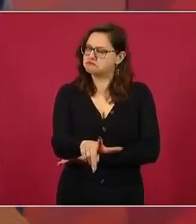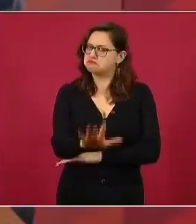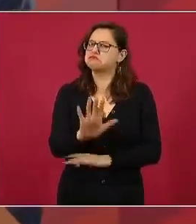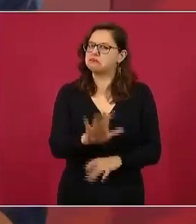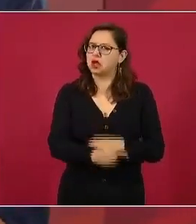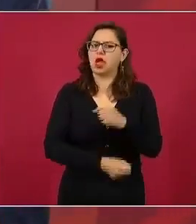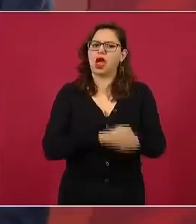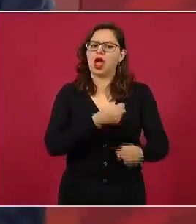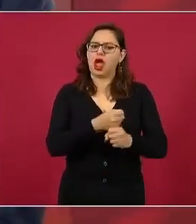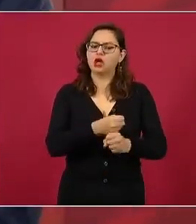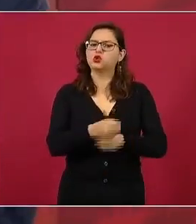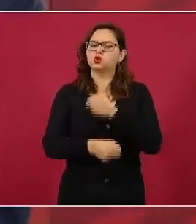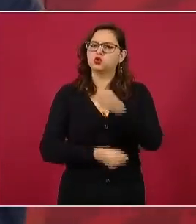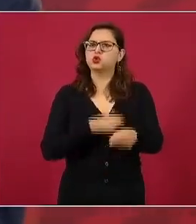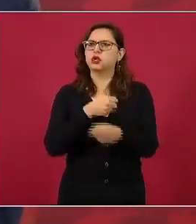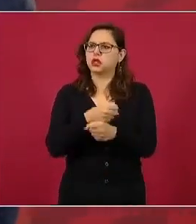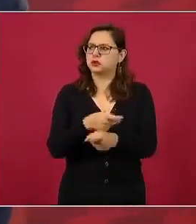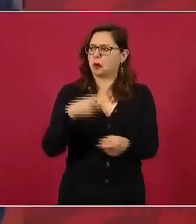porque